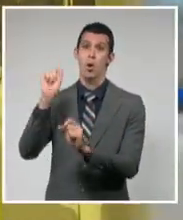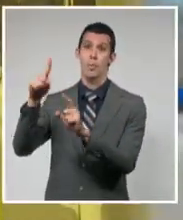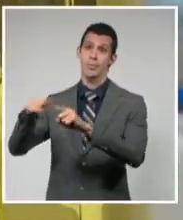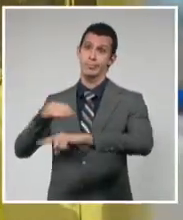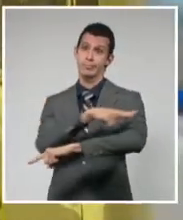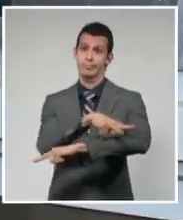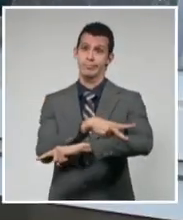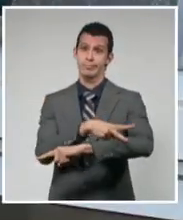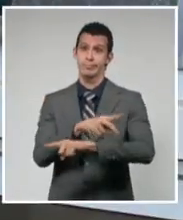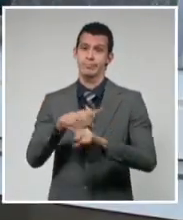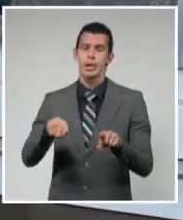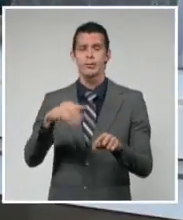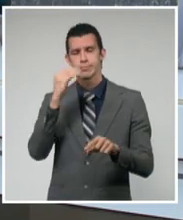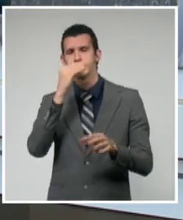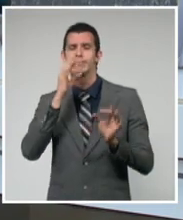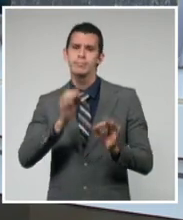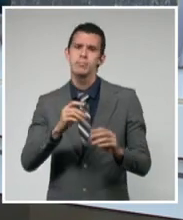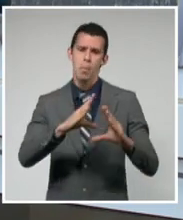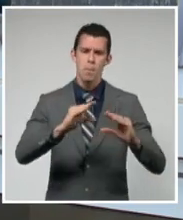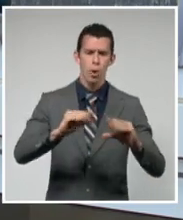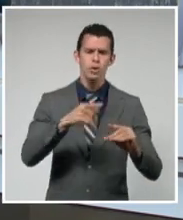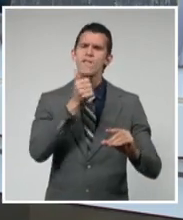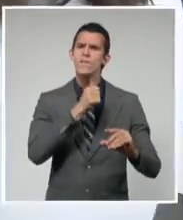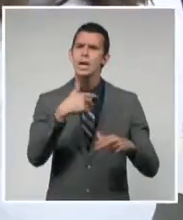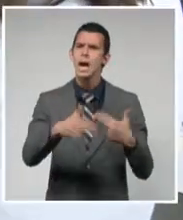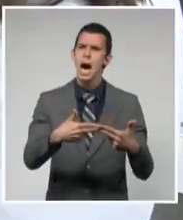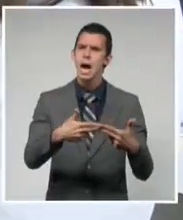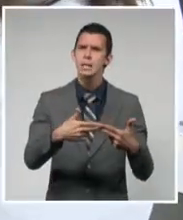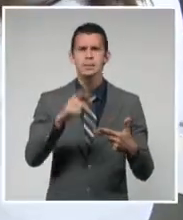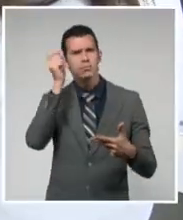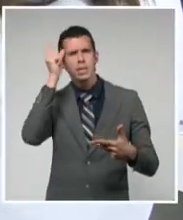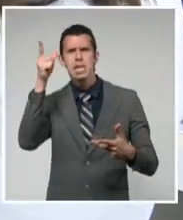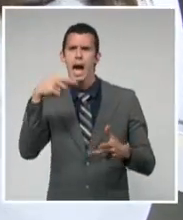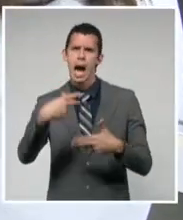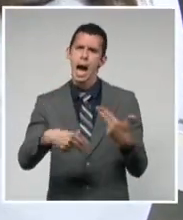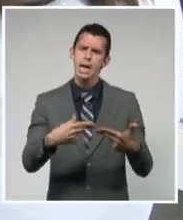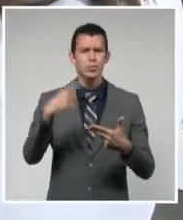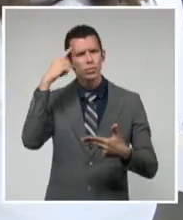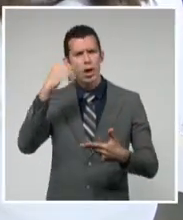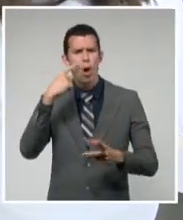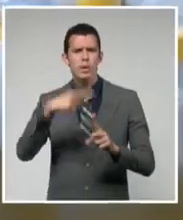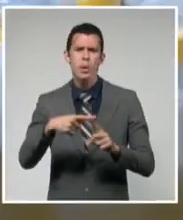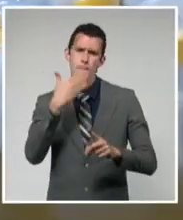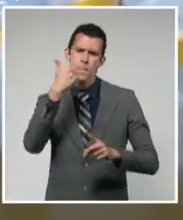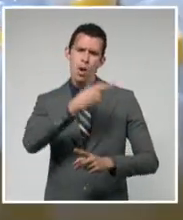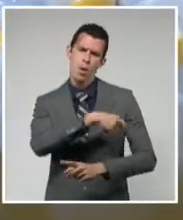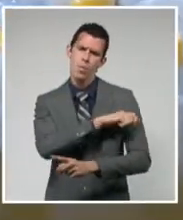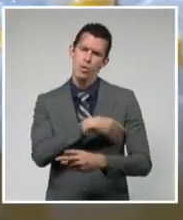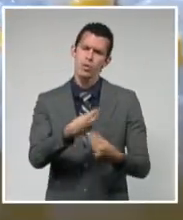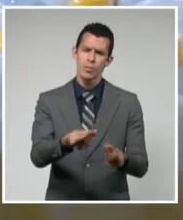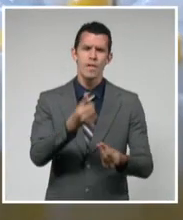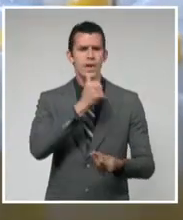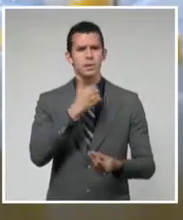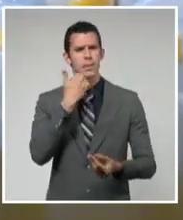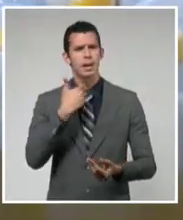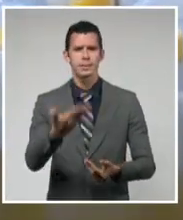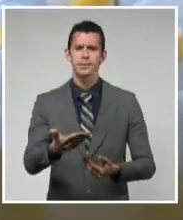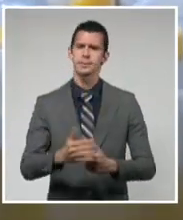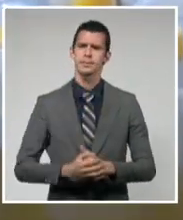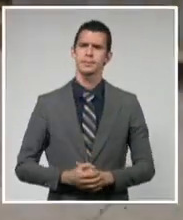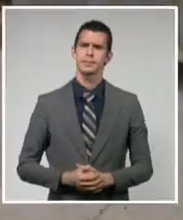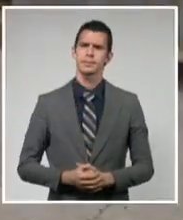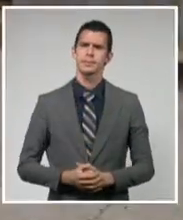por la población usualmente estrategias estas que se asumen pensando en el cliente nacional y en el desarrollo económico del país en